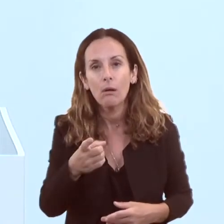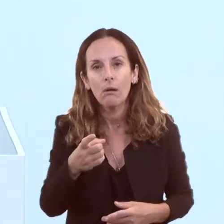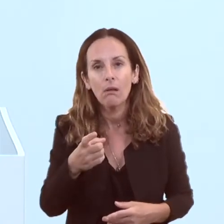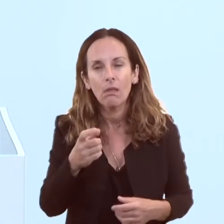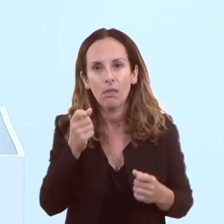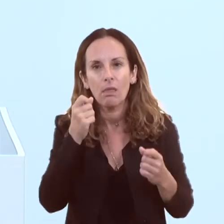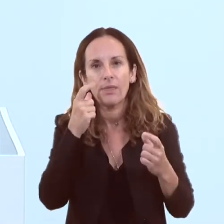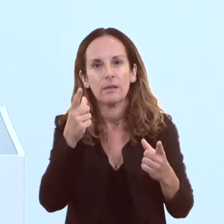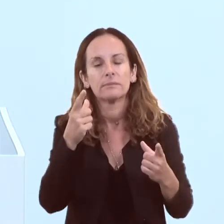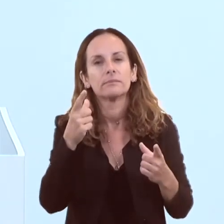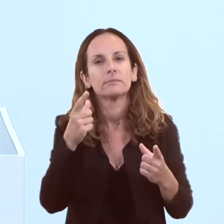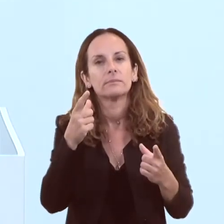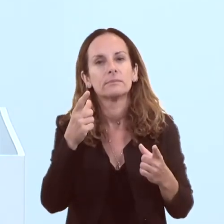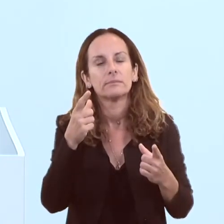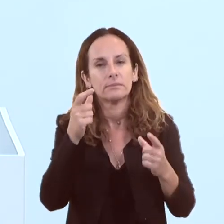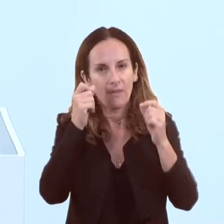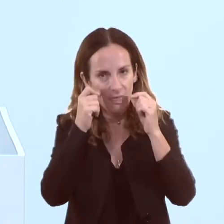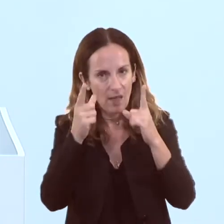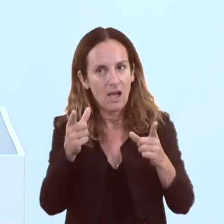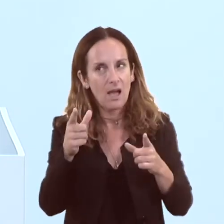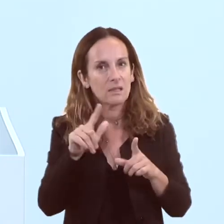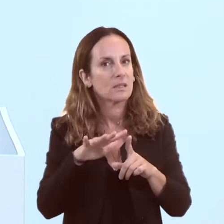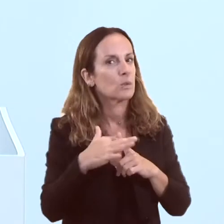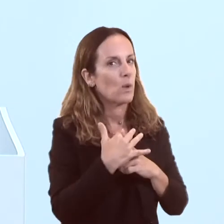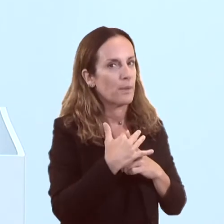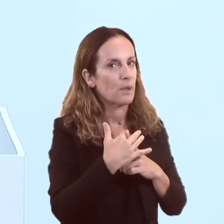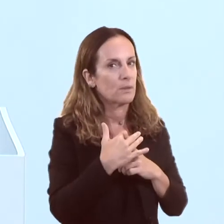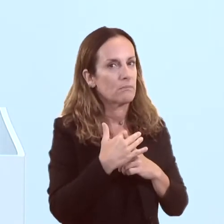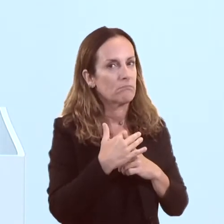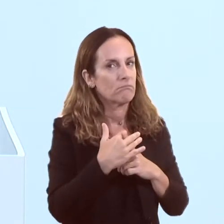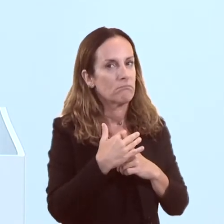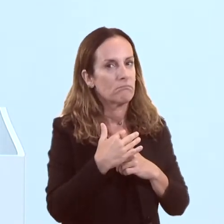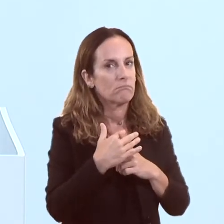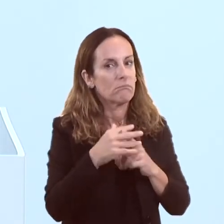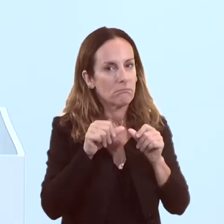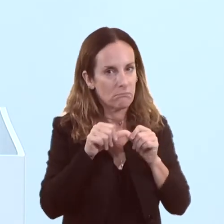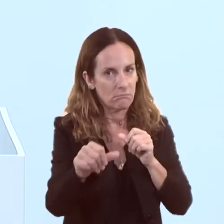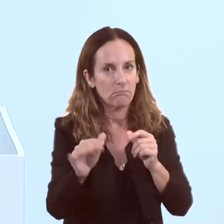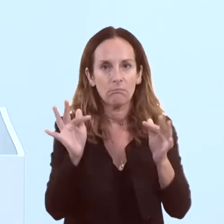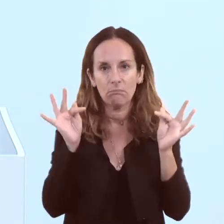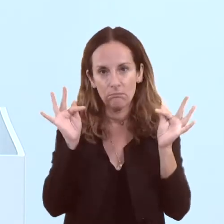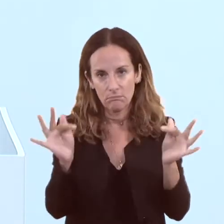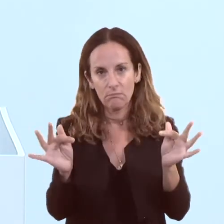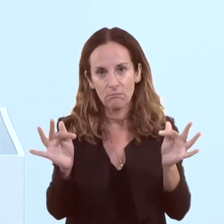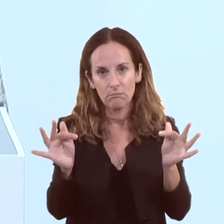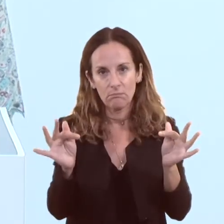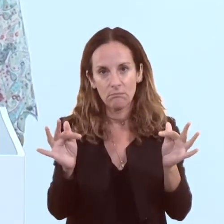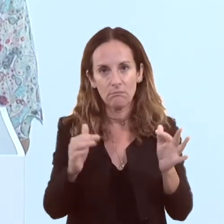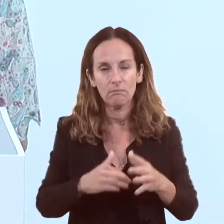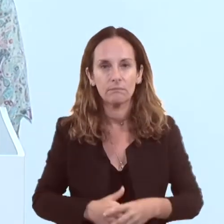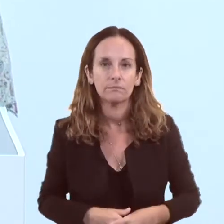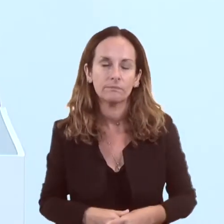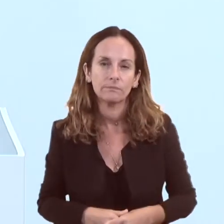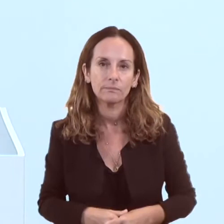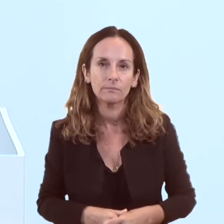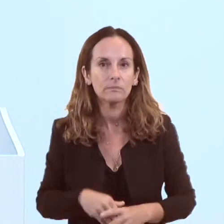de ello y tomar medidas para para que